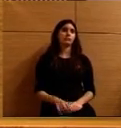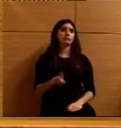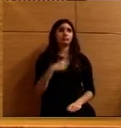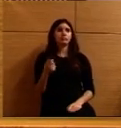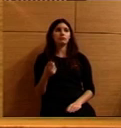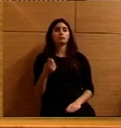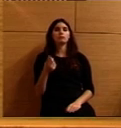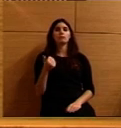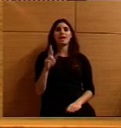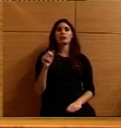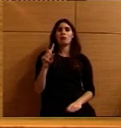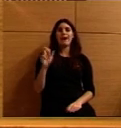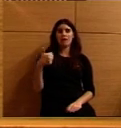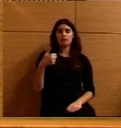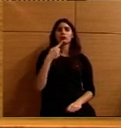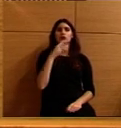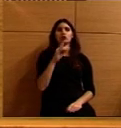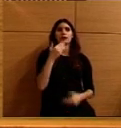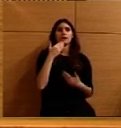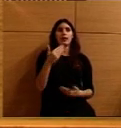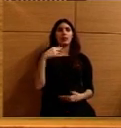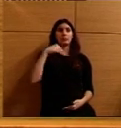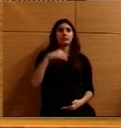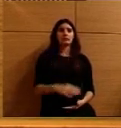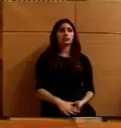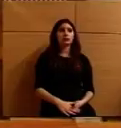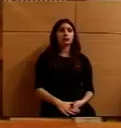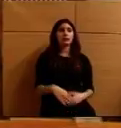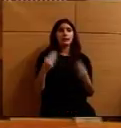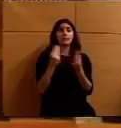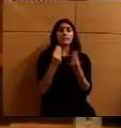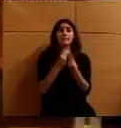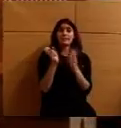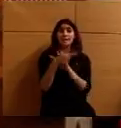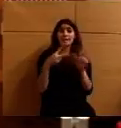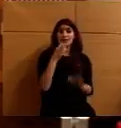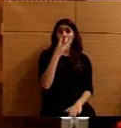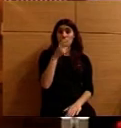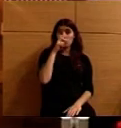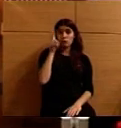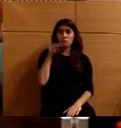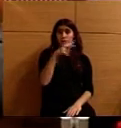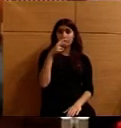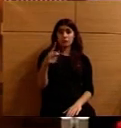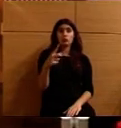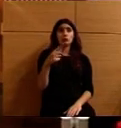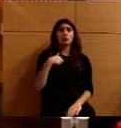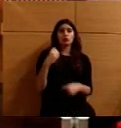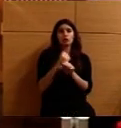Señor Suárez. Sí, gracias, presidente. En fecha 17 de mayo del 21, en nuestra